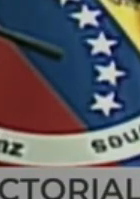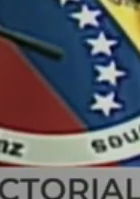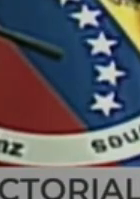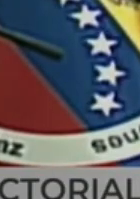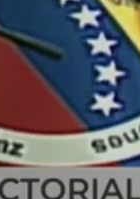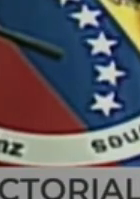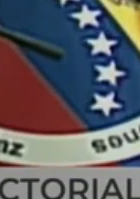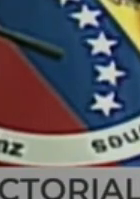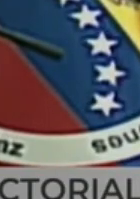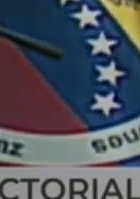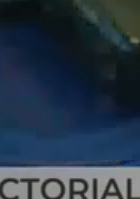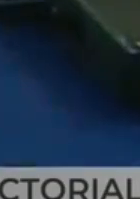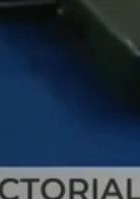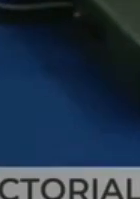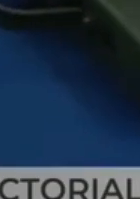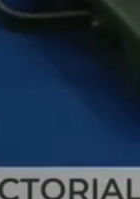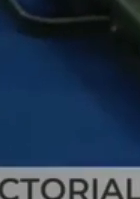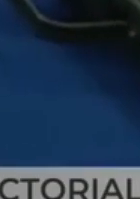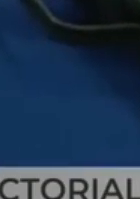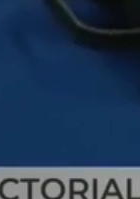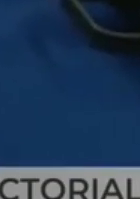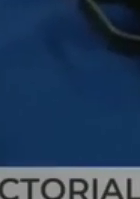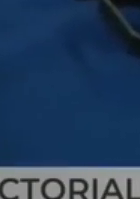este armamento cuyo